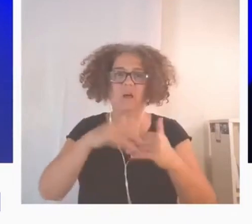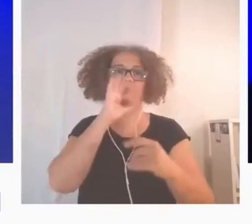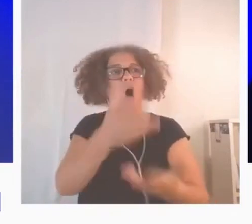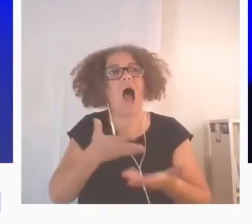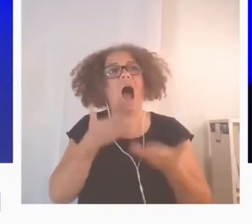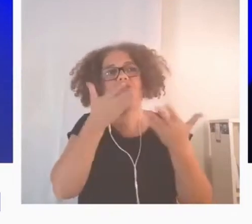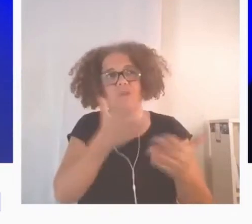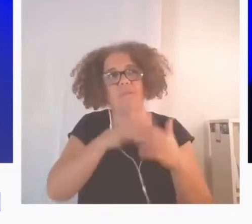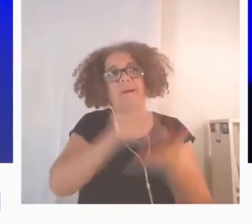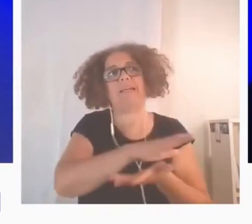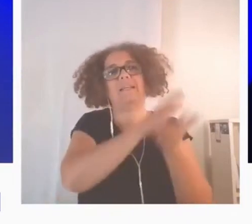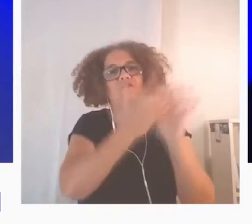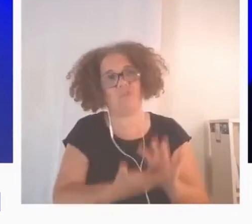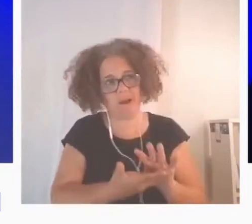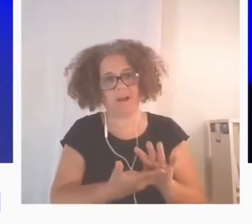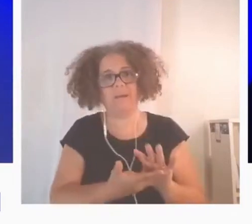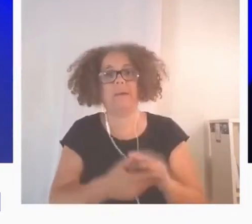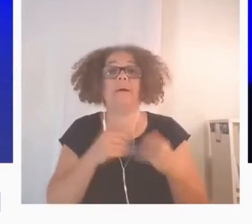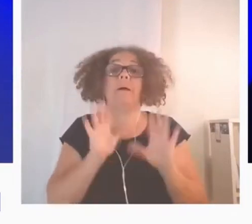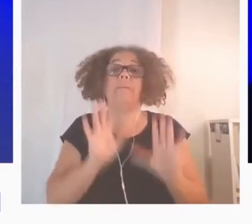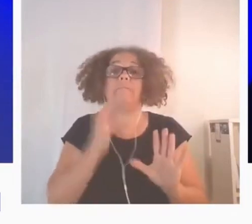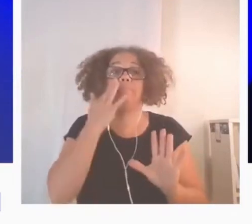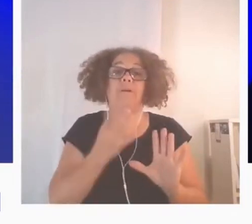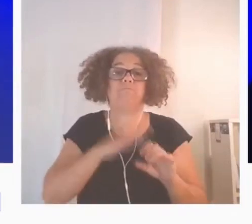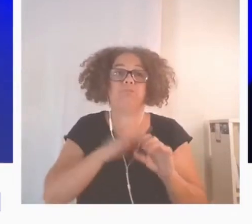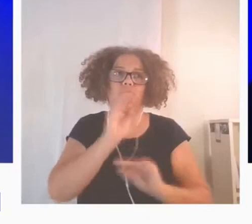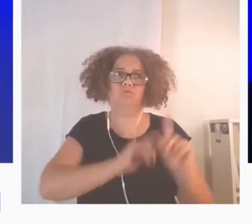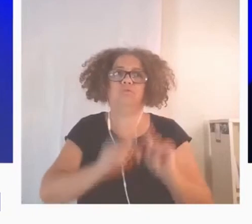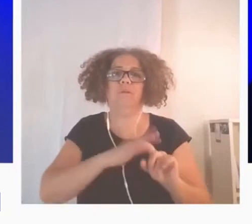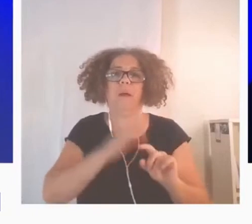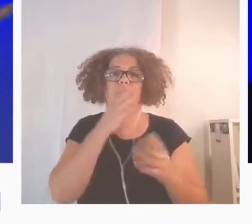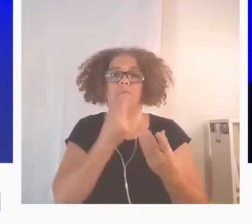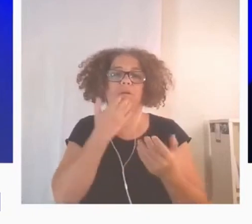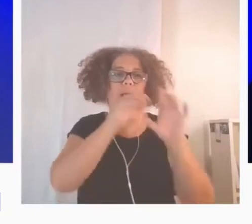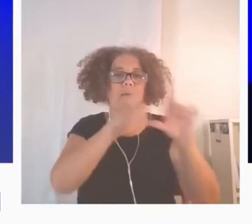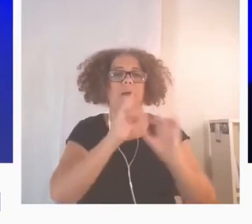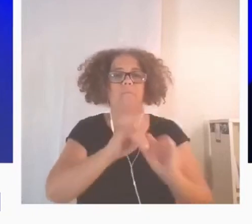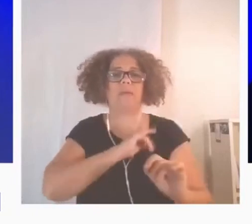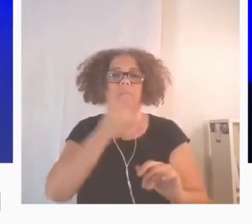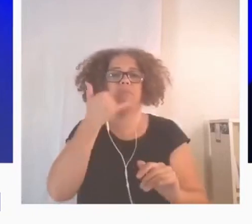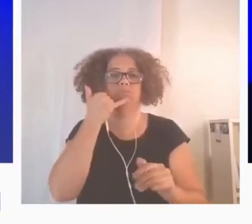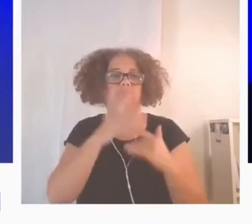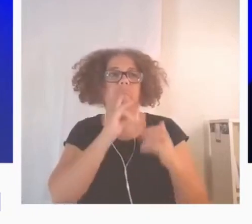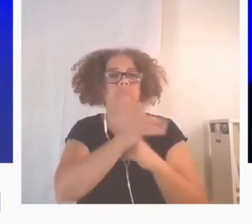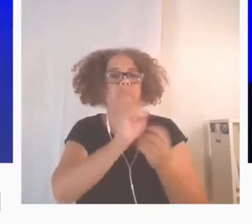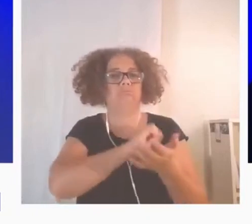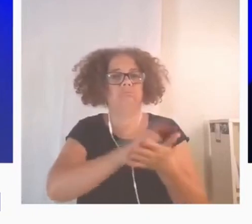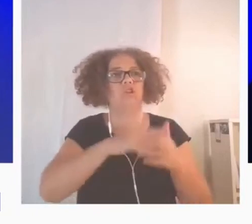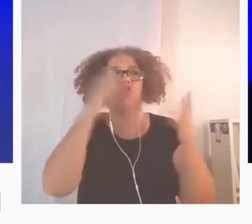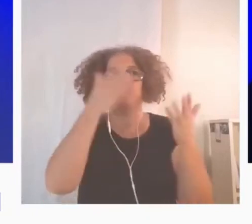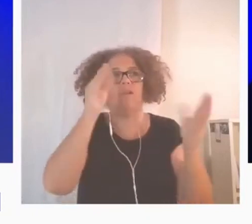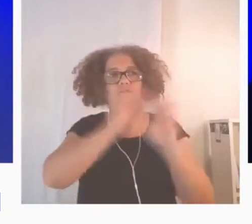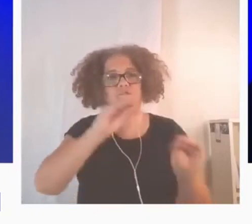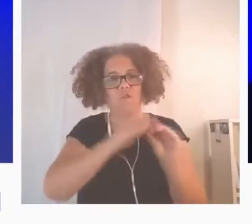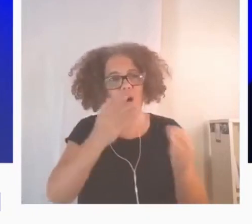la transformación. Lo que pasa es que bueno, tienen ahí sus problemas, pero al final nos llama una agencia y oye, mira, yo te lo doy gratis, te formo, te ayudo y al final